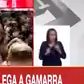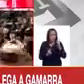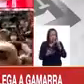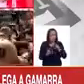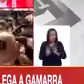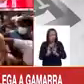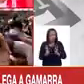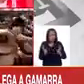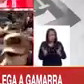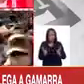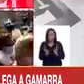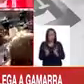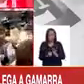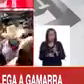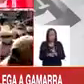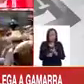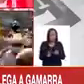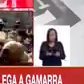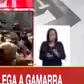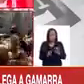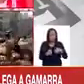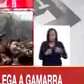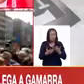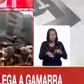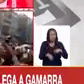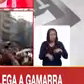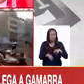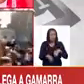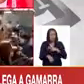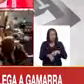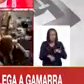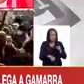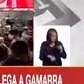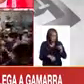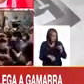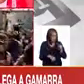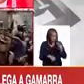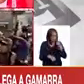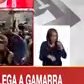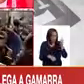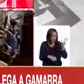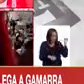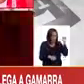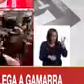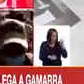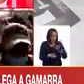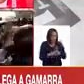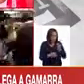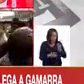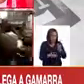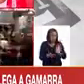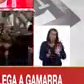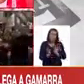que ahí le dan una especie de cápsula de seguridad para que él pueda transitar con total normalidad. Lanzaron algo a Pedro Castillo. Están lanzando botellas, me parece. Un llamado